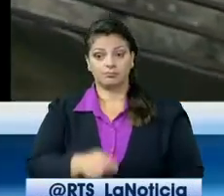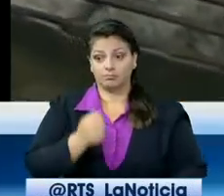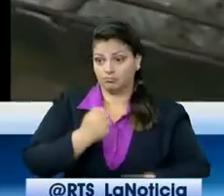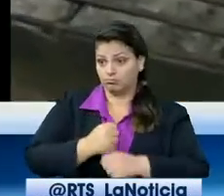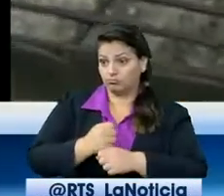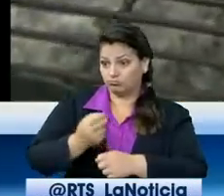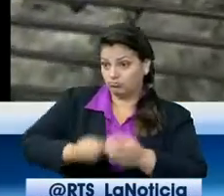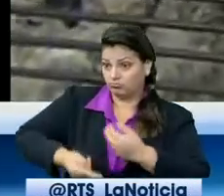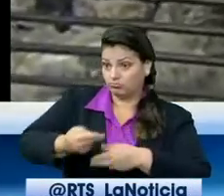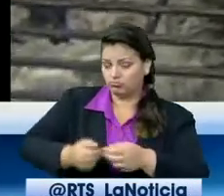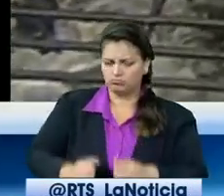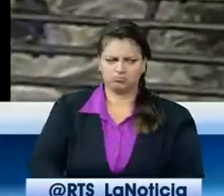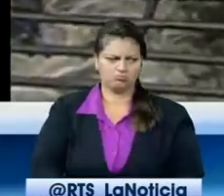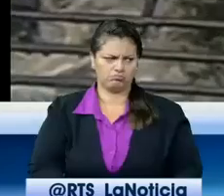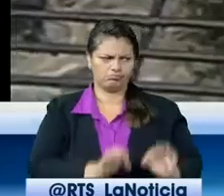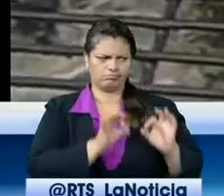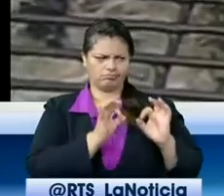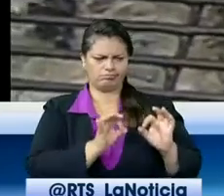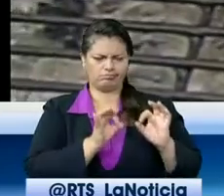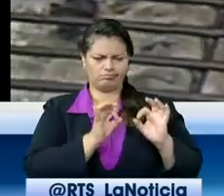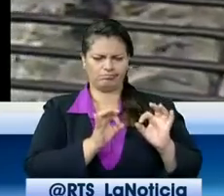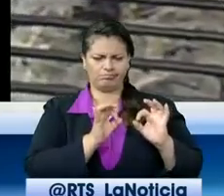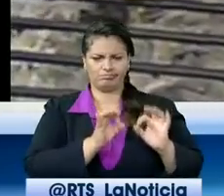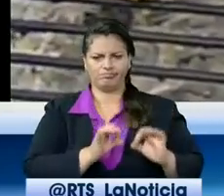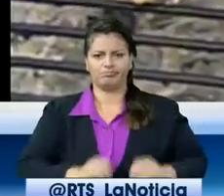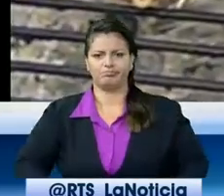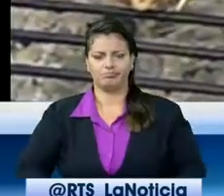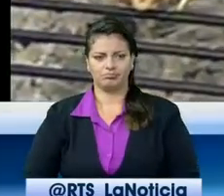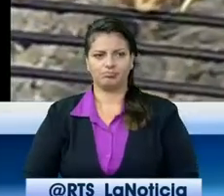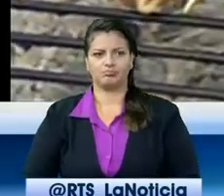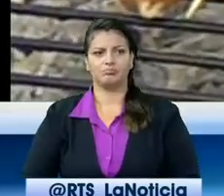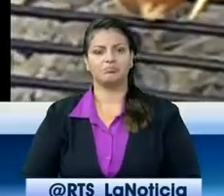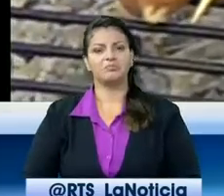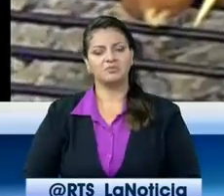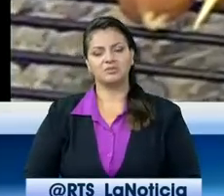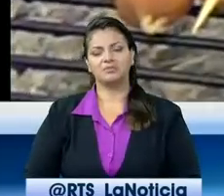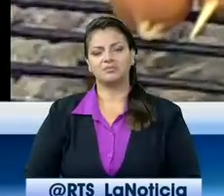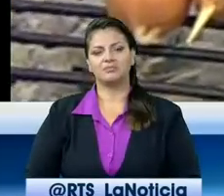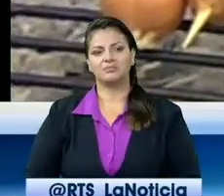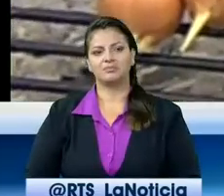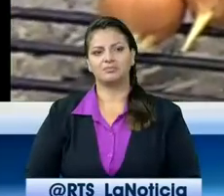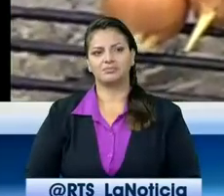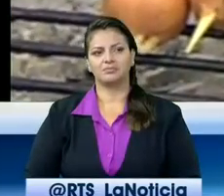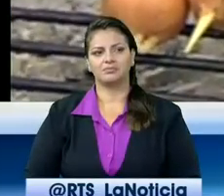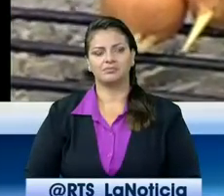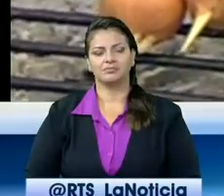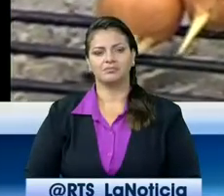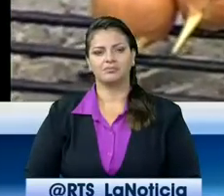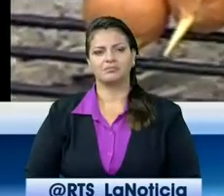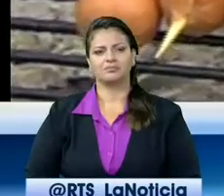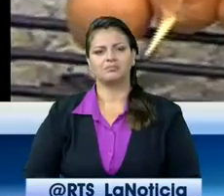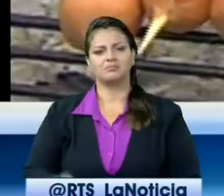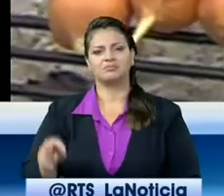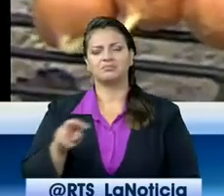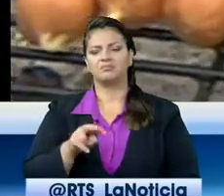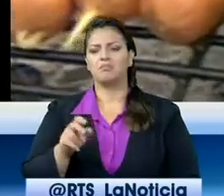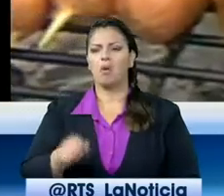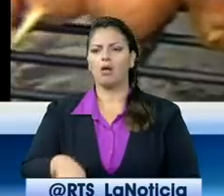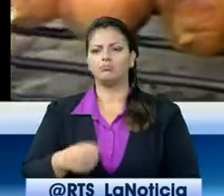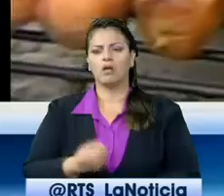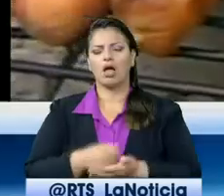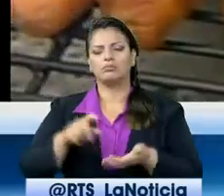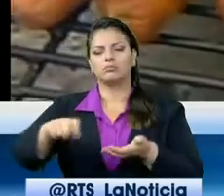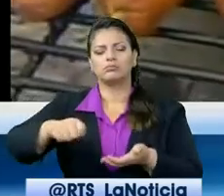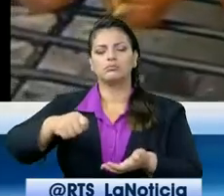bien. Una buena expectativa y, bueno, nos están conociendo. Oye, sobre todo porque es un pique, un platillo que es